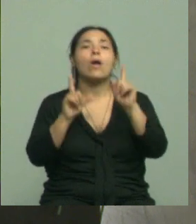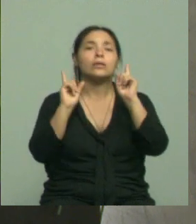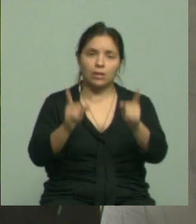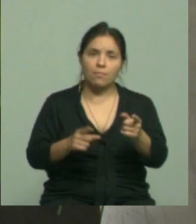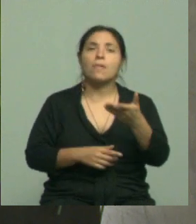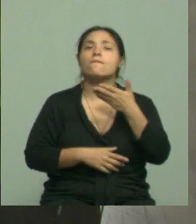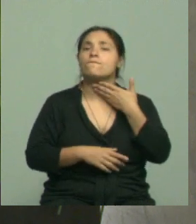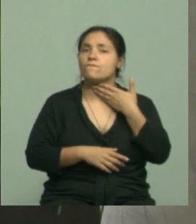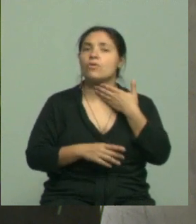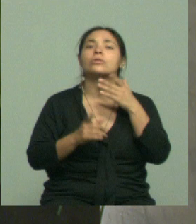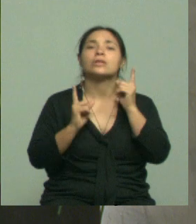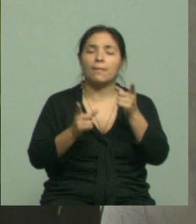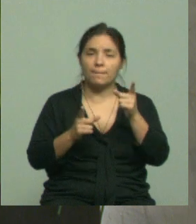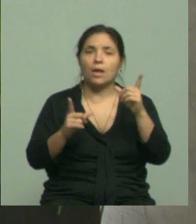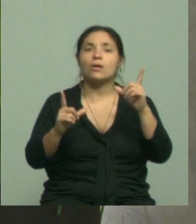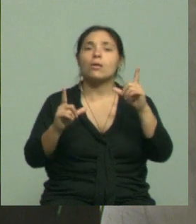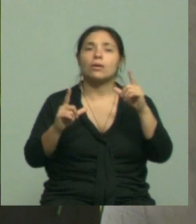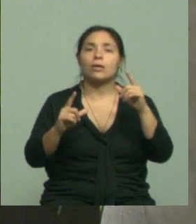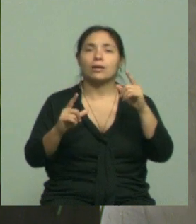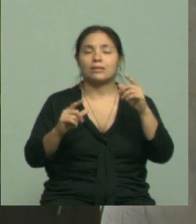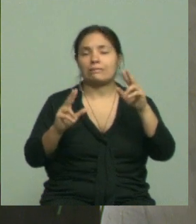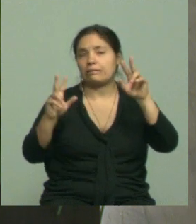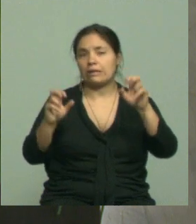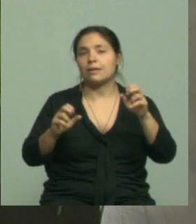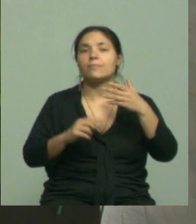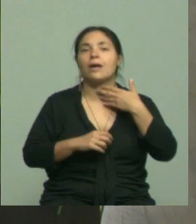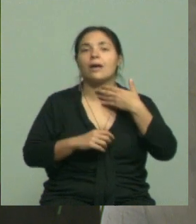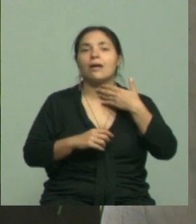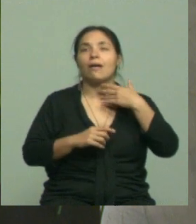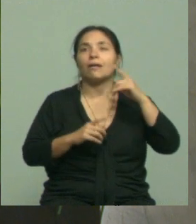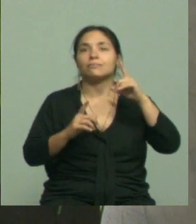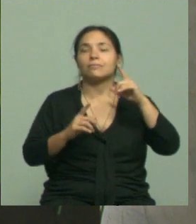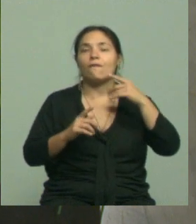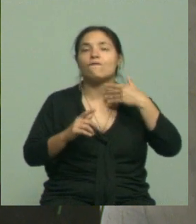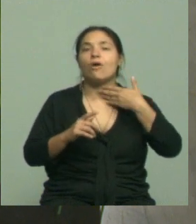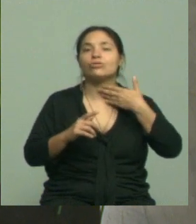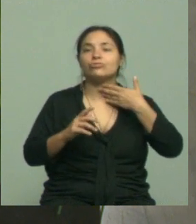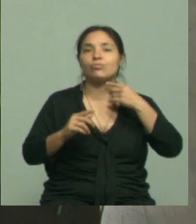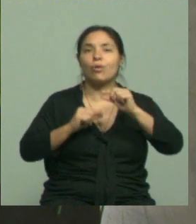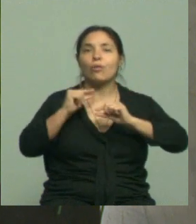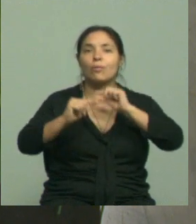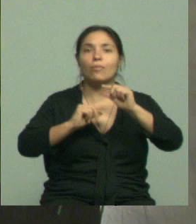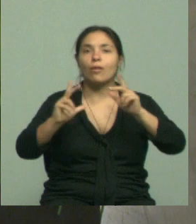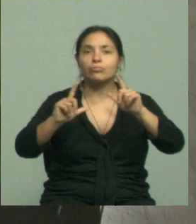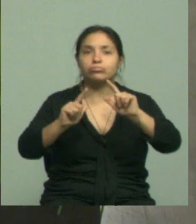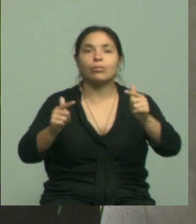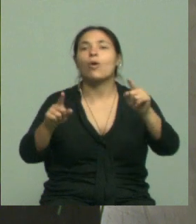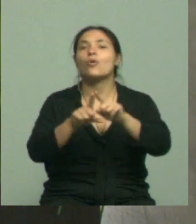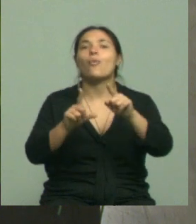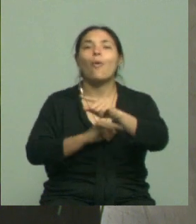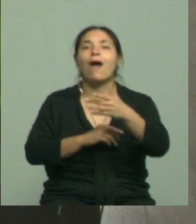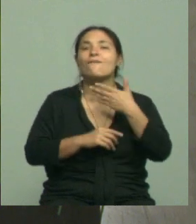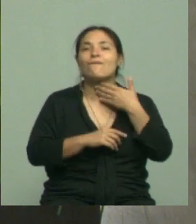presentan otras presbis a nivel fonoaudiológico, como la presbifonía o la voz del anciano, que si